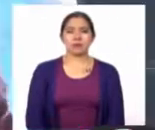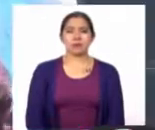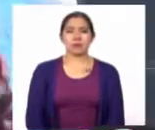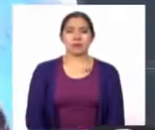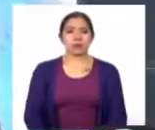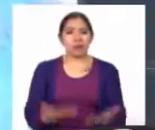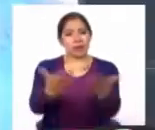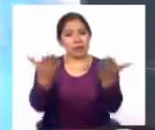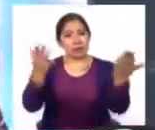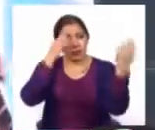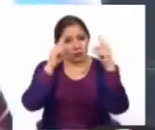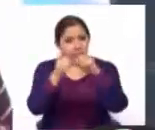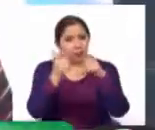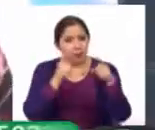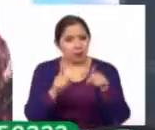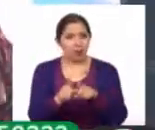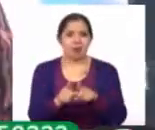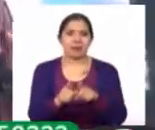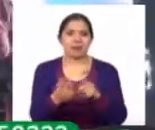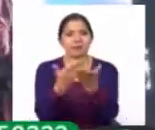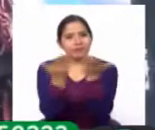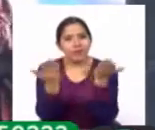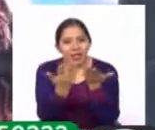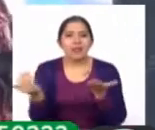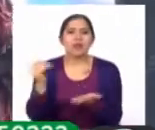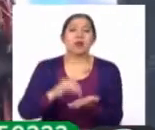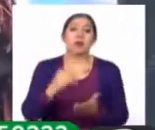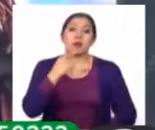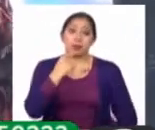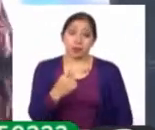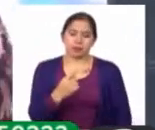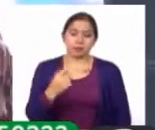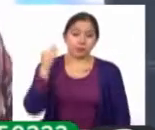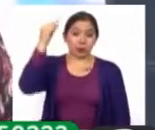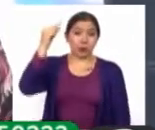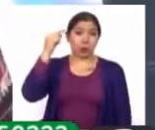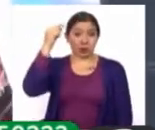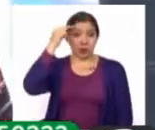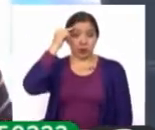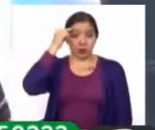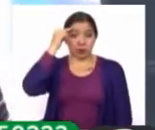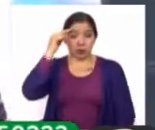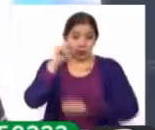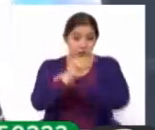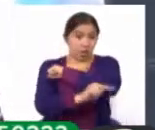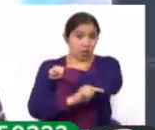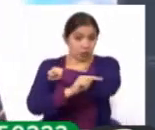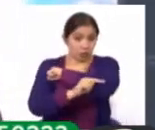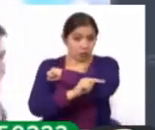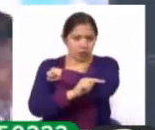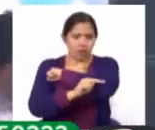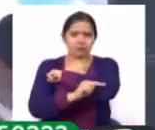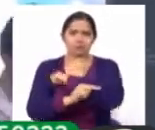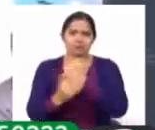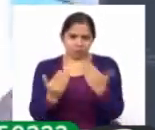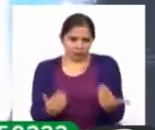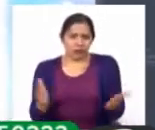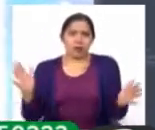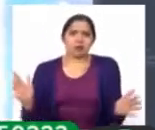Hermanas y hermanos, nuevamente quiero decirles, como gobierno nacional, el aniversario de